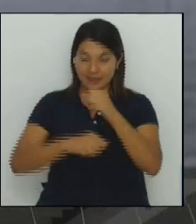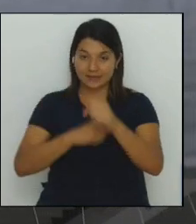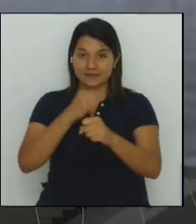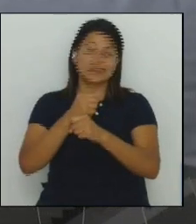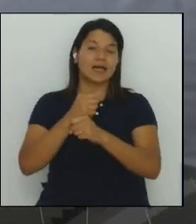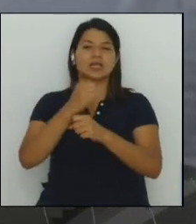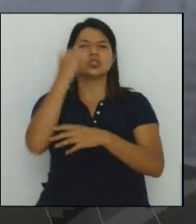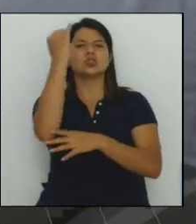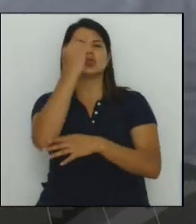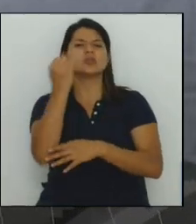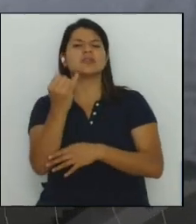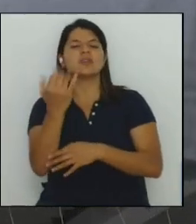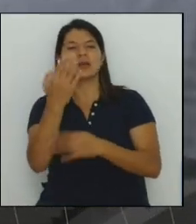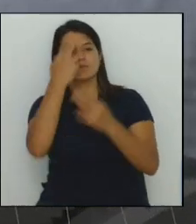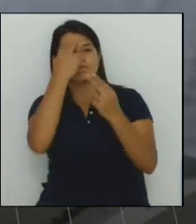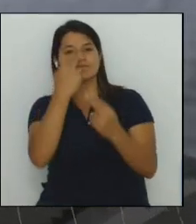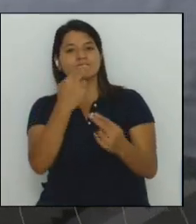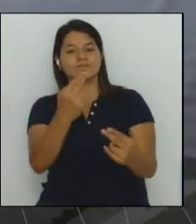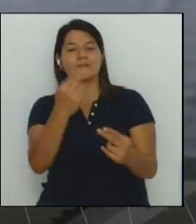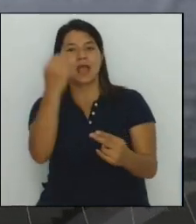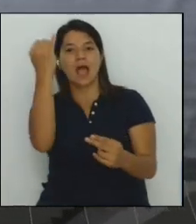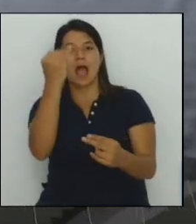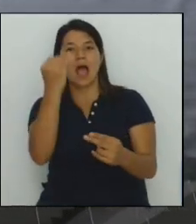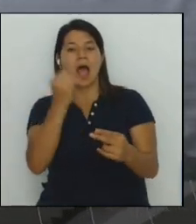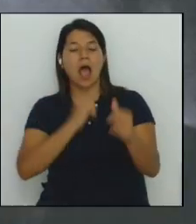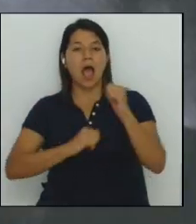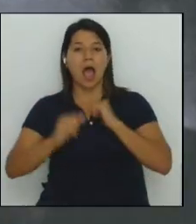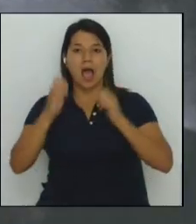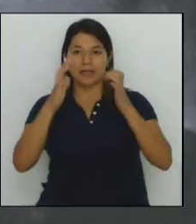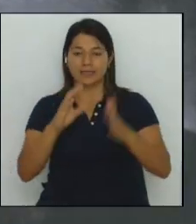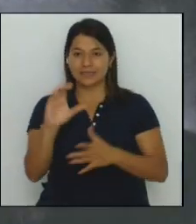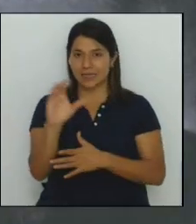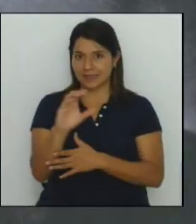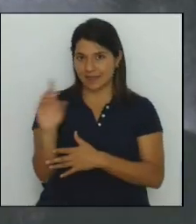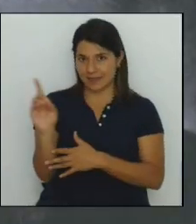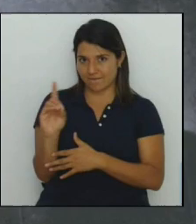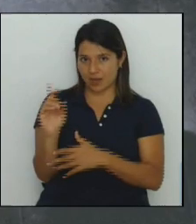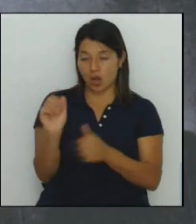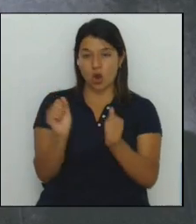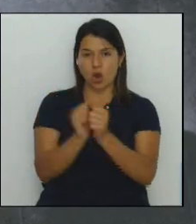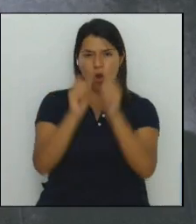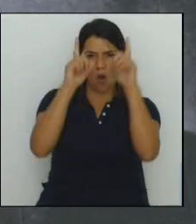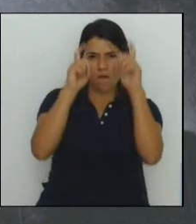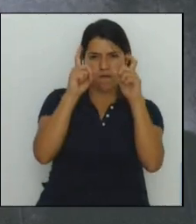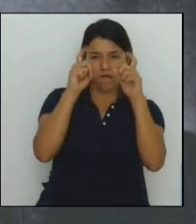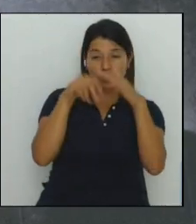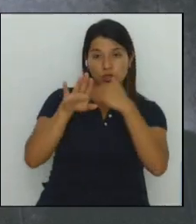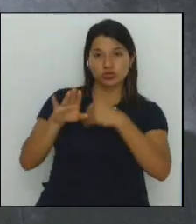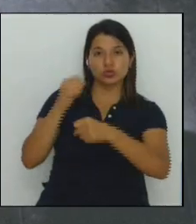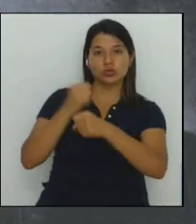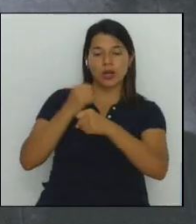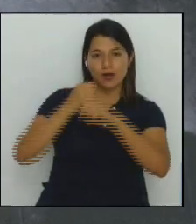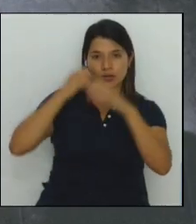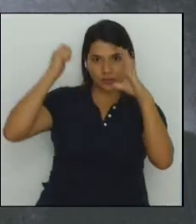la actriz Catherine Deneuve, con una foto tomada durante el rodaje de La Chamade, película de Alain Cavalier